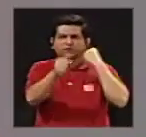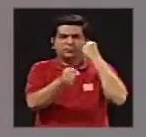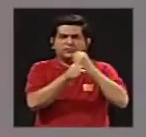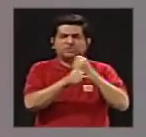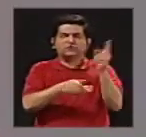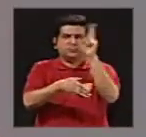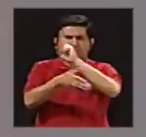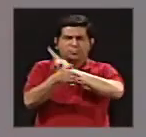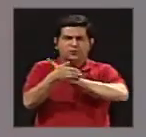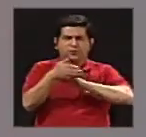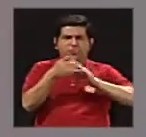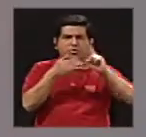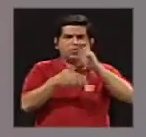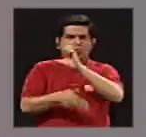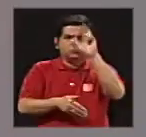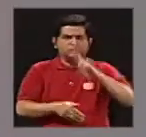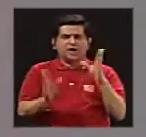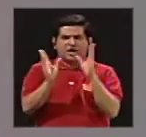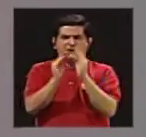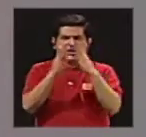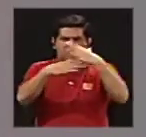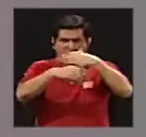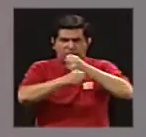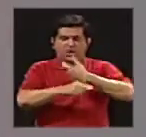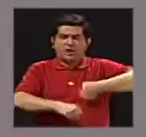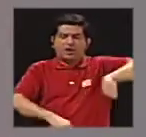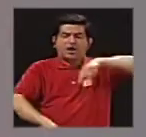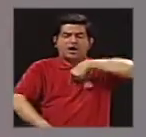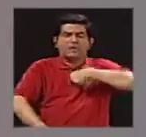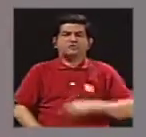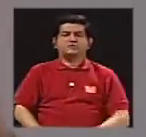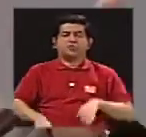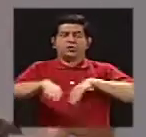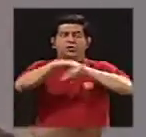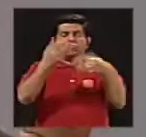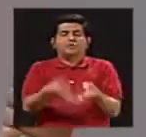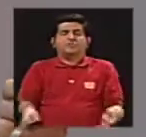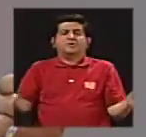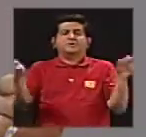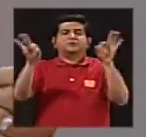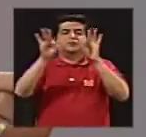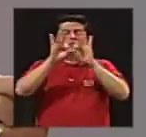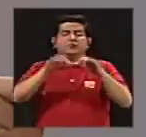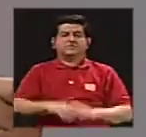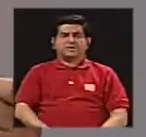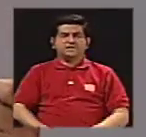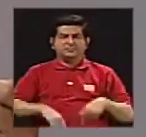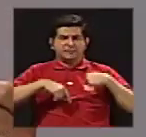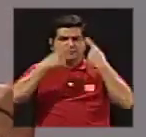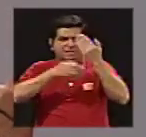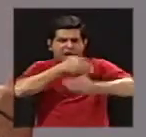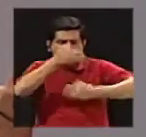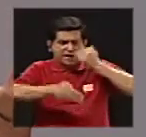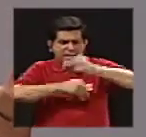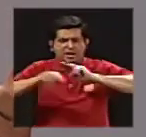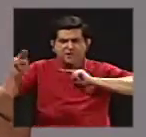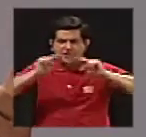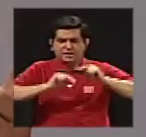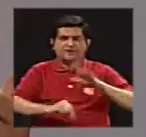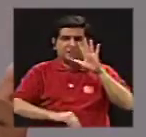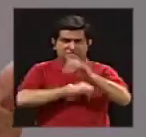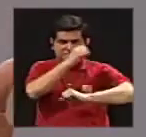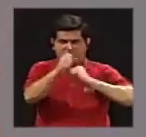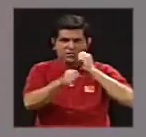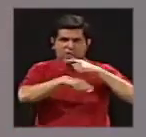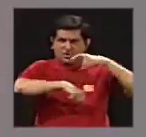universidad de Costa Rica está haciendo este congreso nos va a dar un Pilar muy grande para ir es a ese proceso de negociación que es cada 5